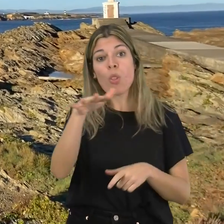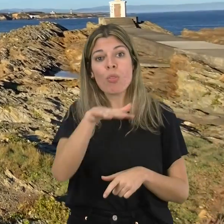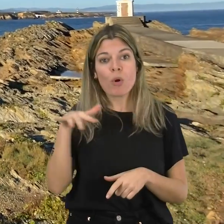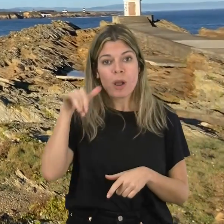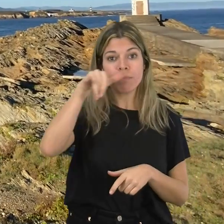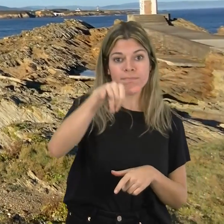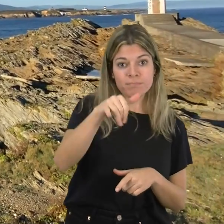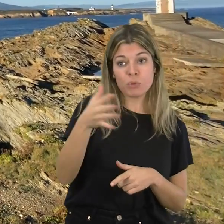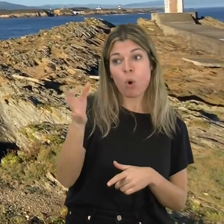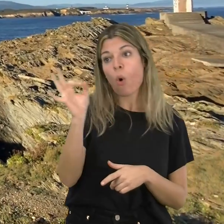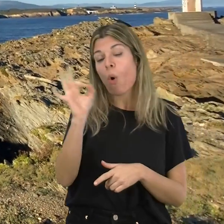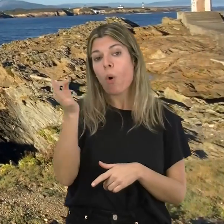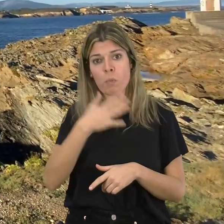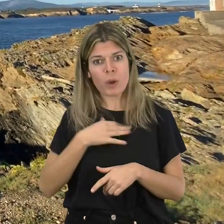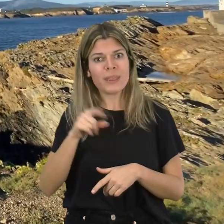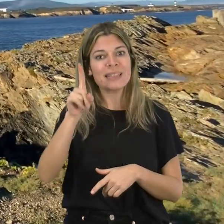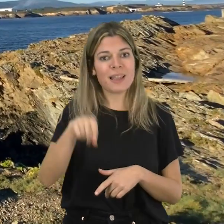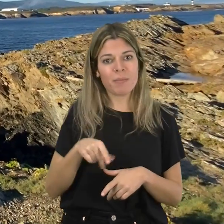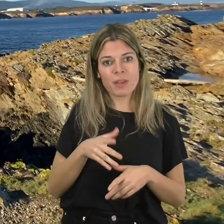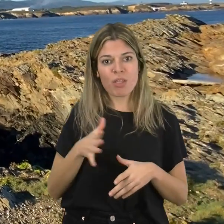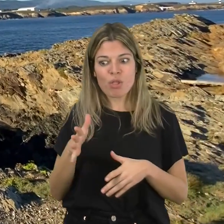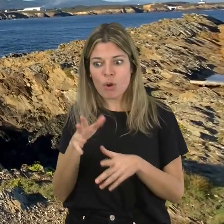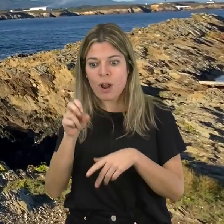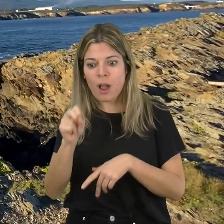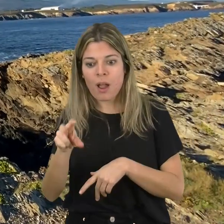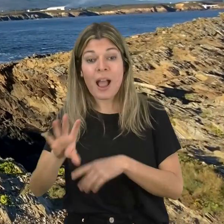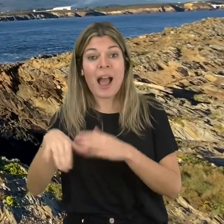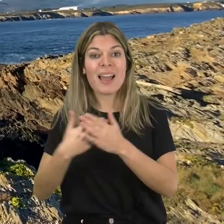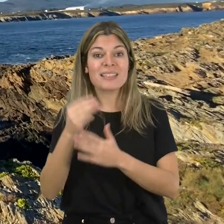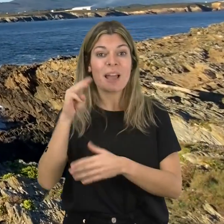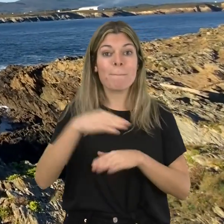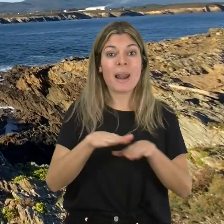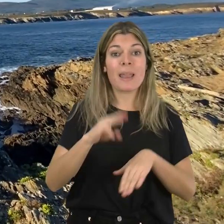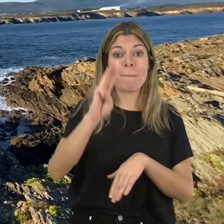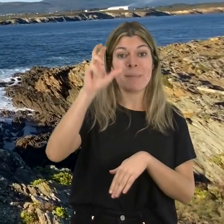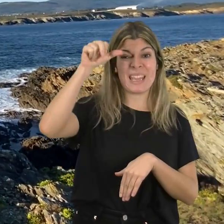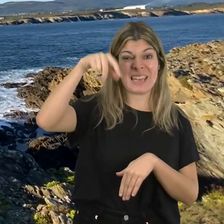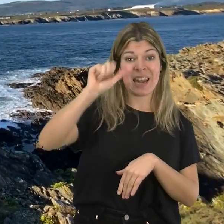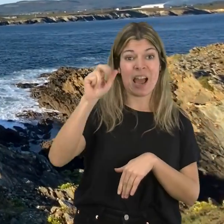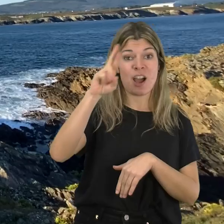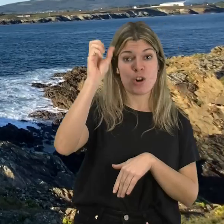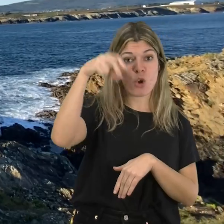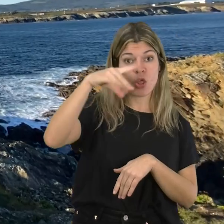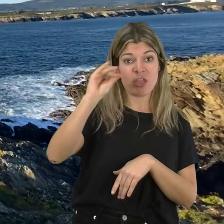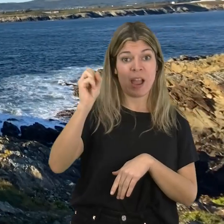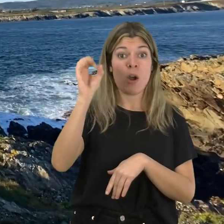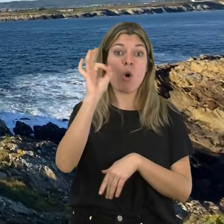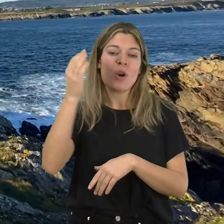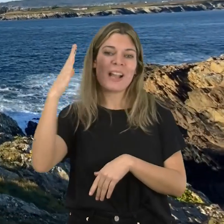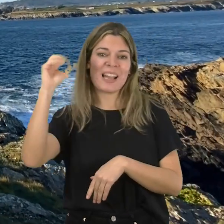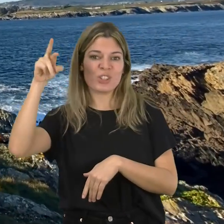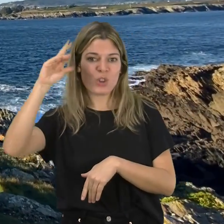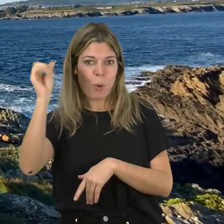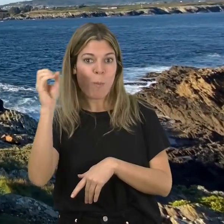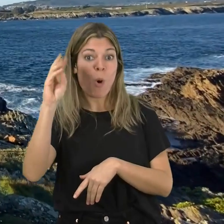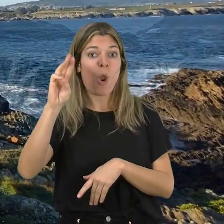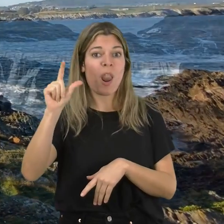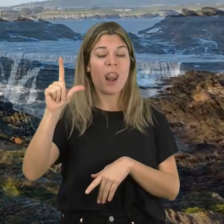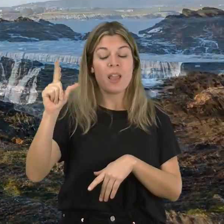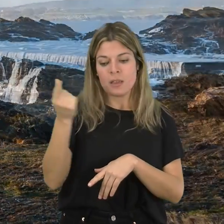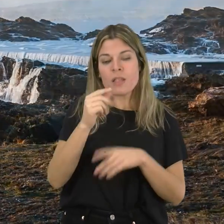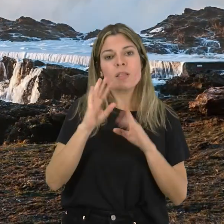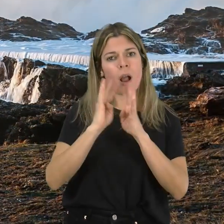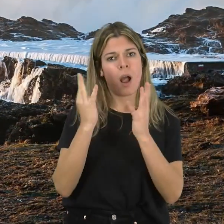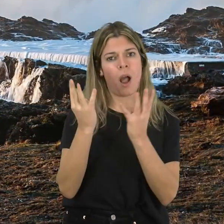el campo de tiro, el aeroclub y, si lo prefieres, adéntrate en el sendero que te llevará hasta la playa de Penarronda o a Castropol, pasando por el